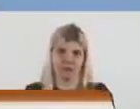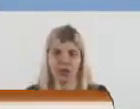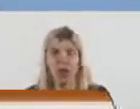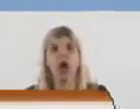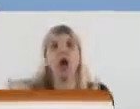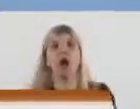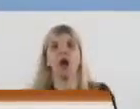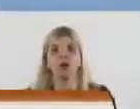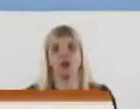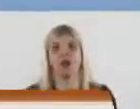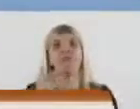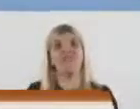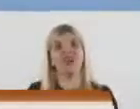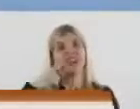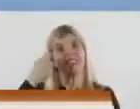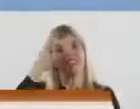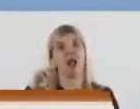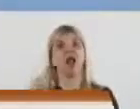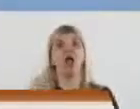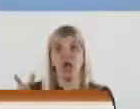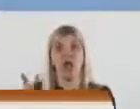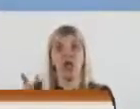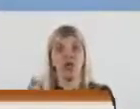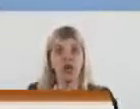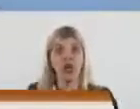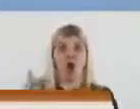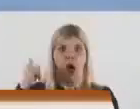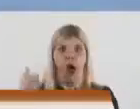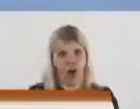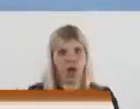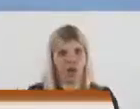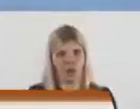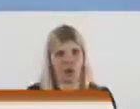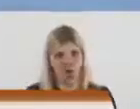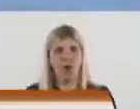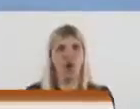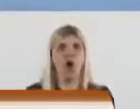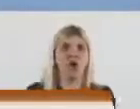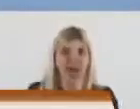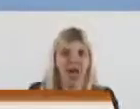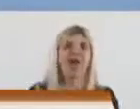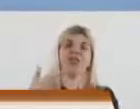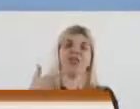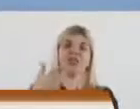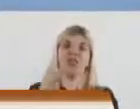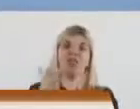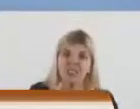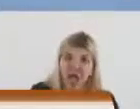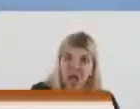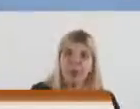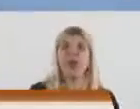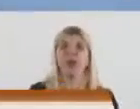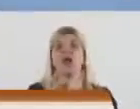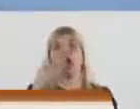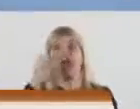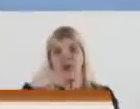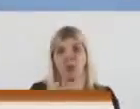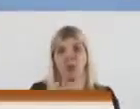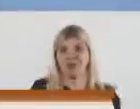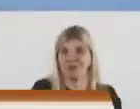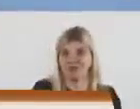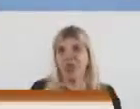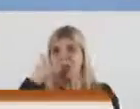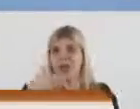de entregar algunas dosis en diciembre y el resto de los tres millones que estamos conversando entre